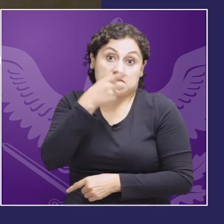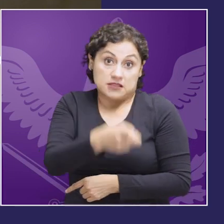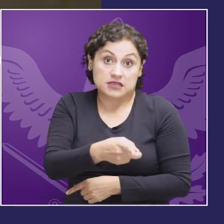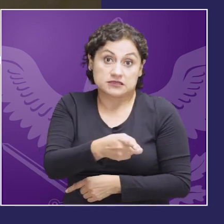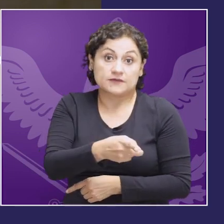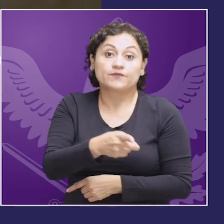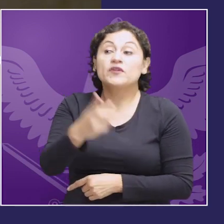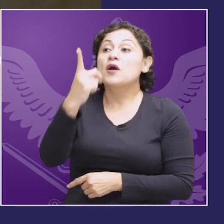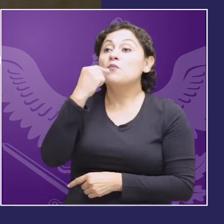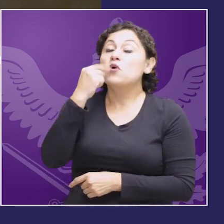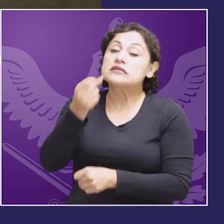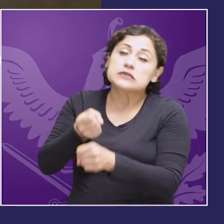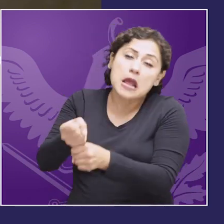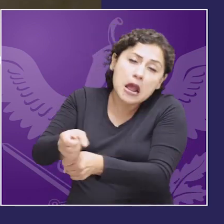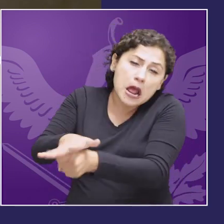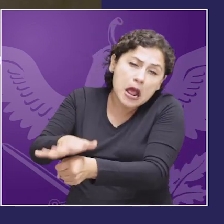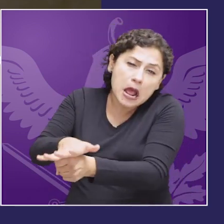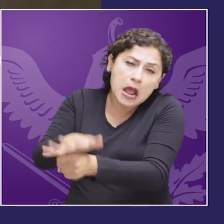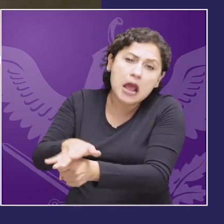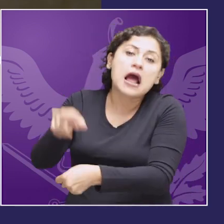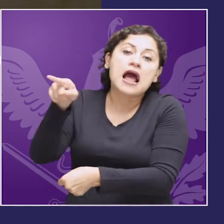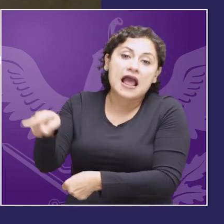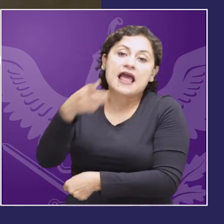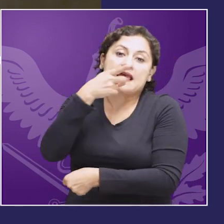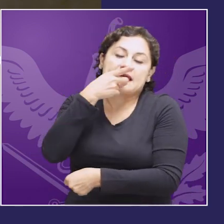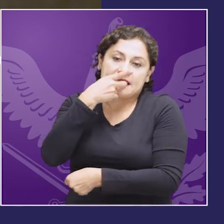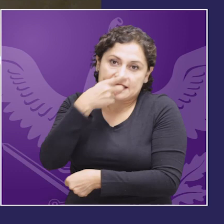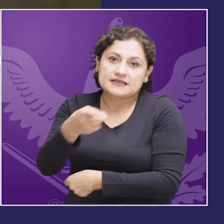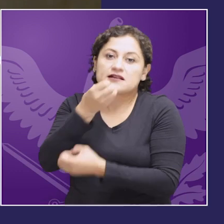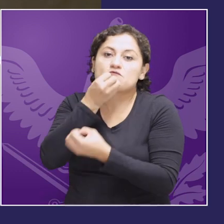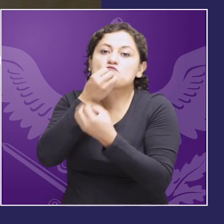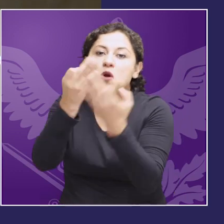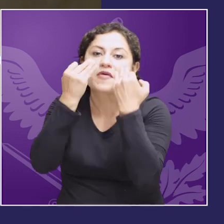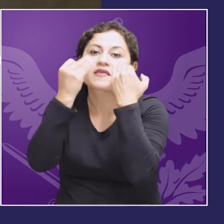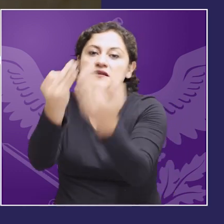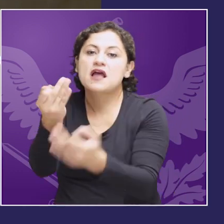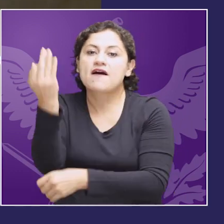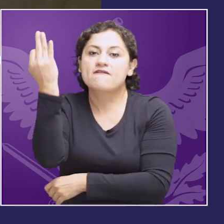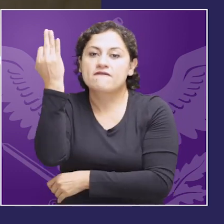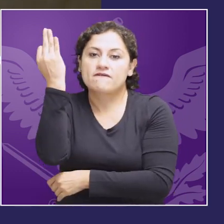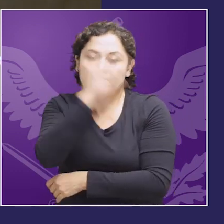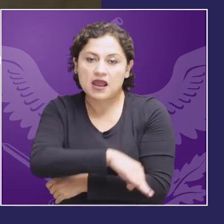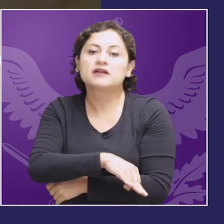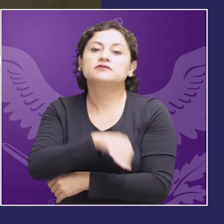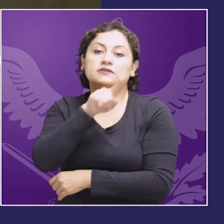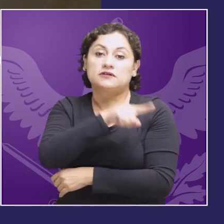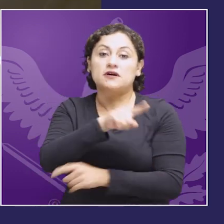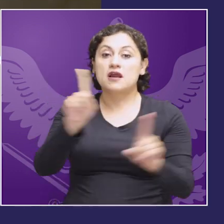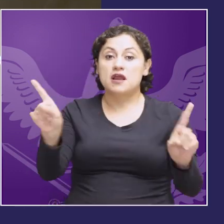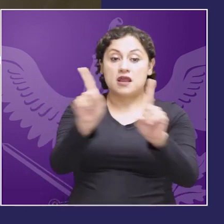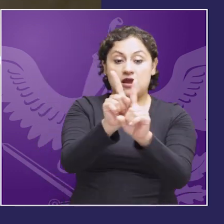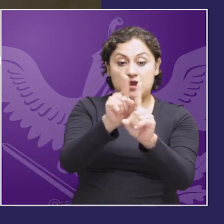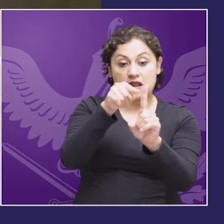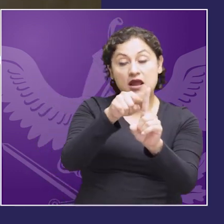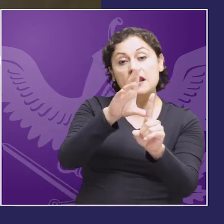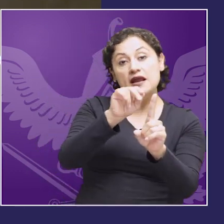y está el testimonio del esposo de Reina, quien dice que fue obligado, presionado para